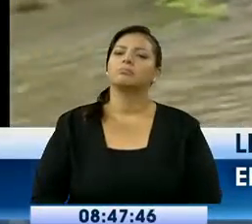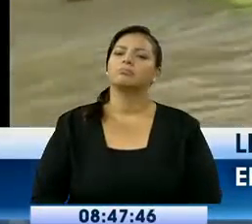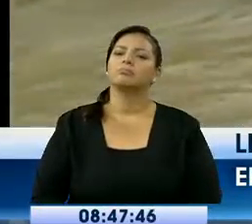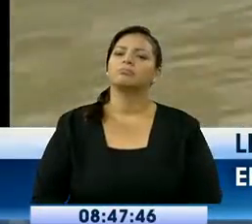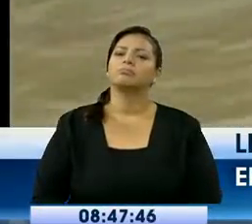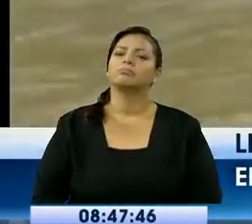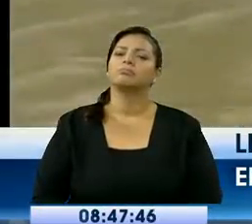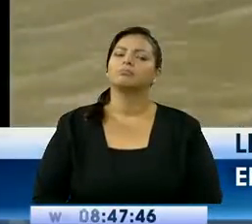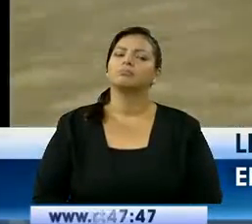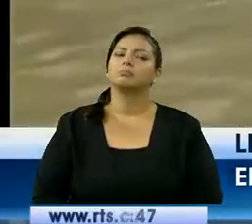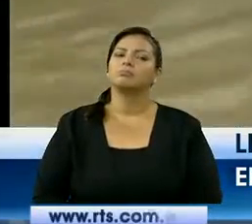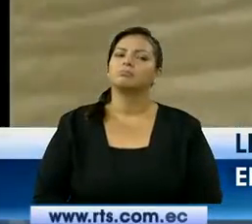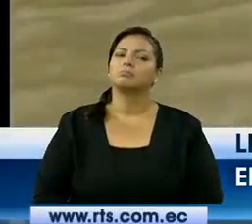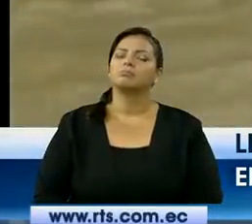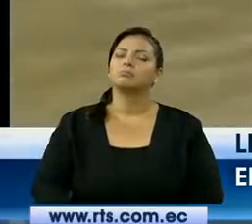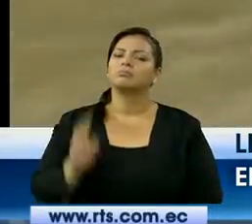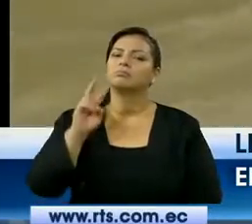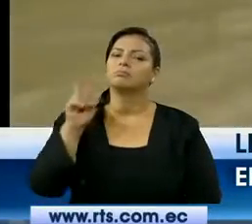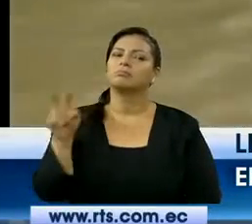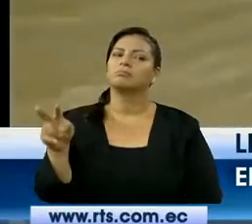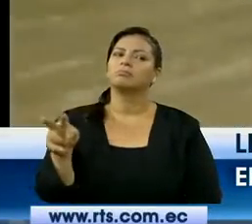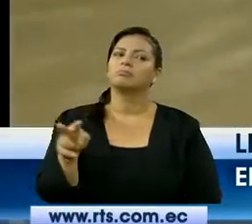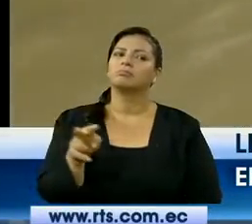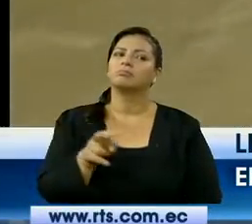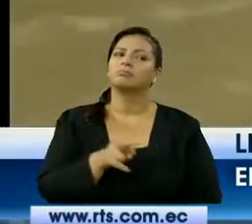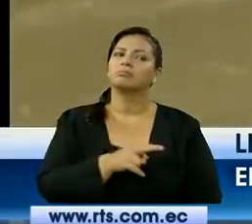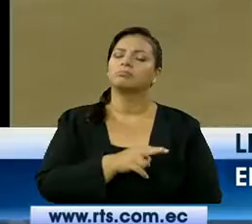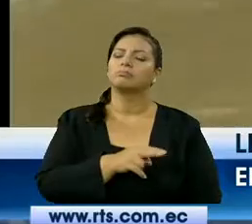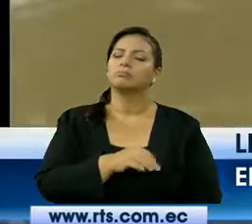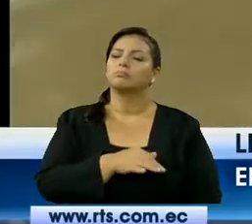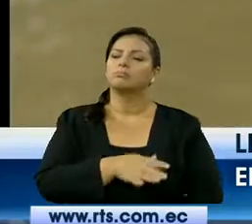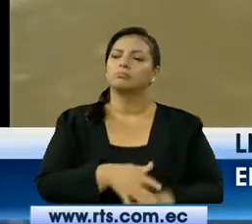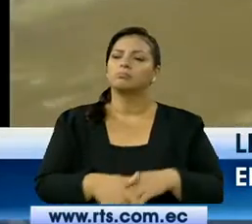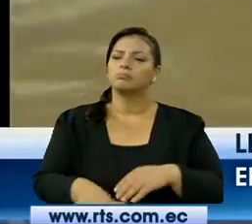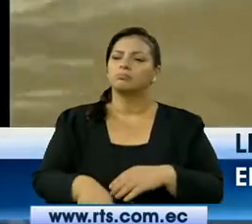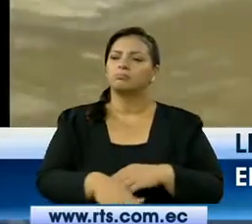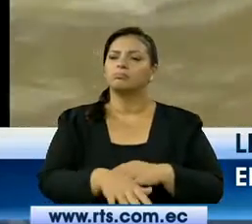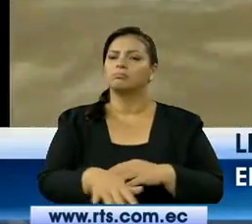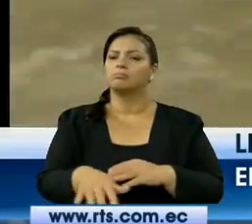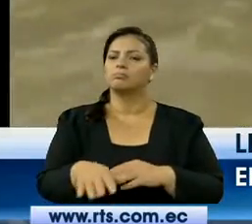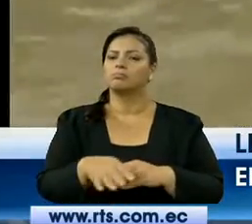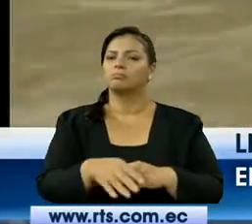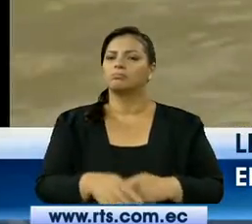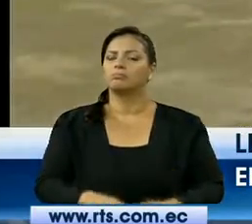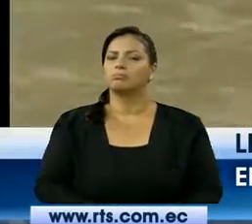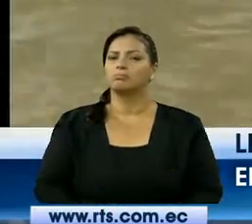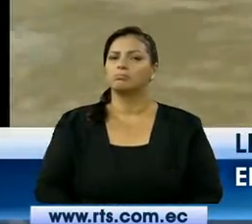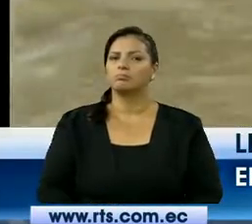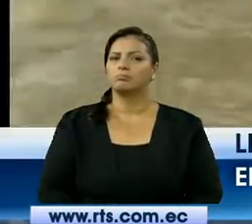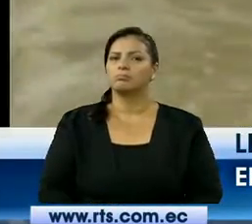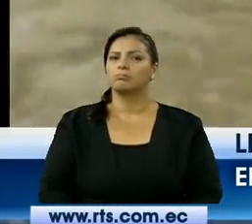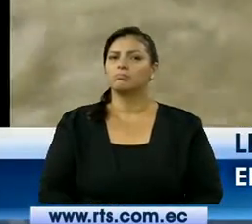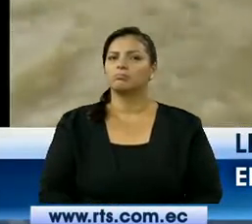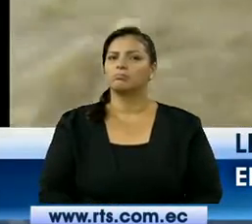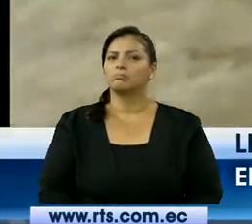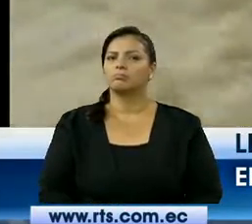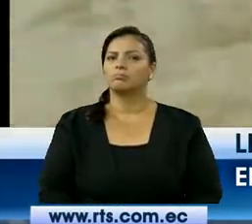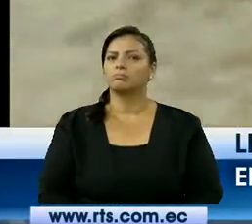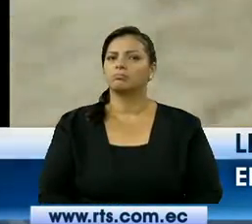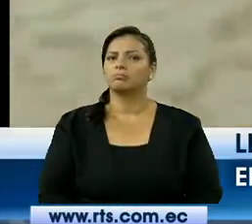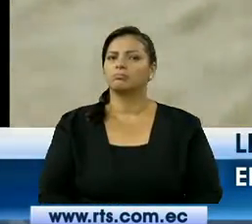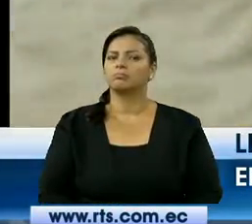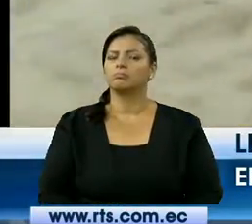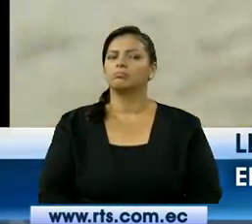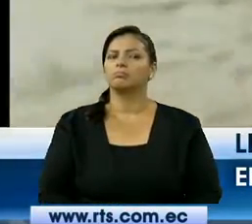rastro, la huella que va dejando el agua a su paso. Nos damos cuenta que el recorrido que está realizando es bastante extenso,